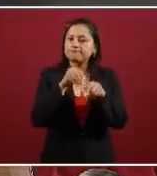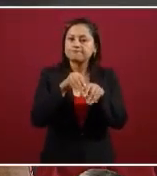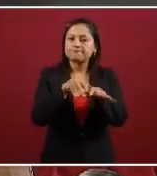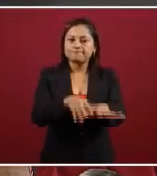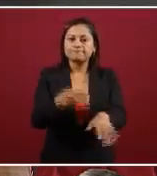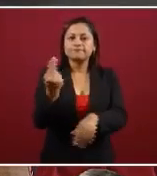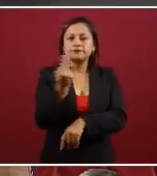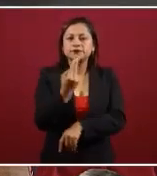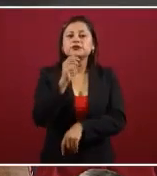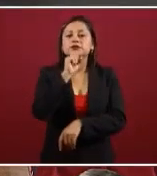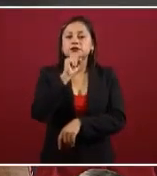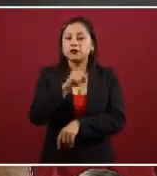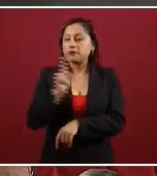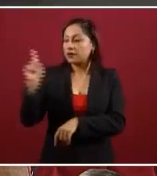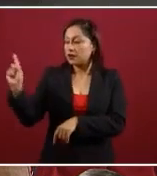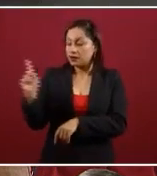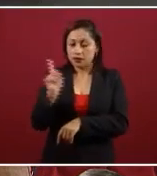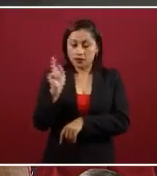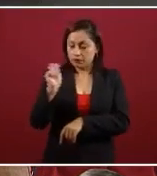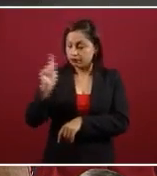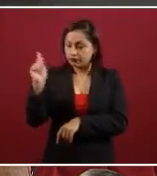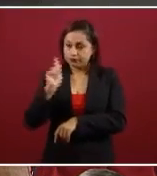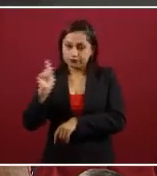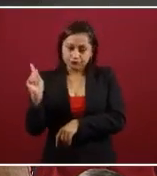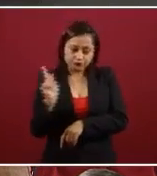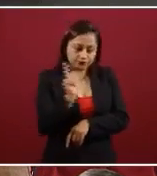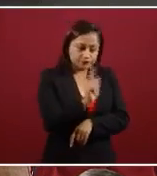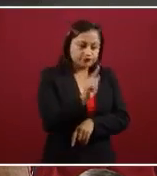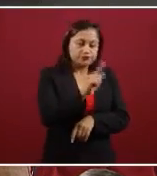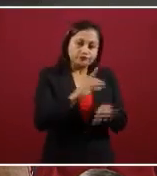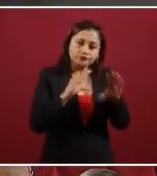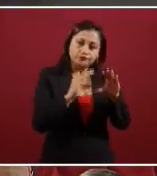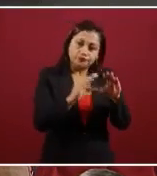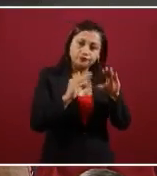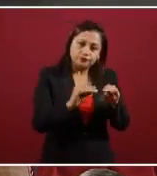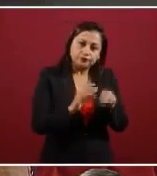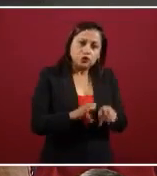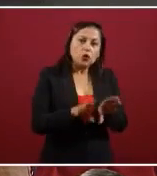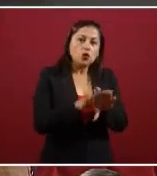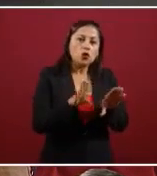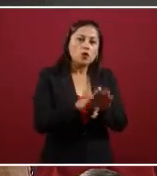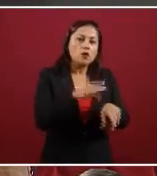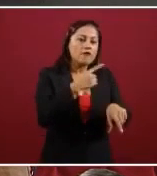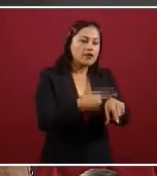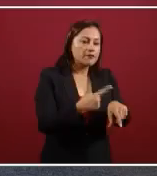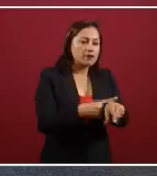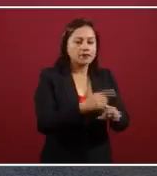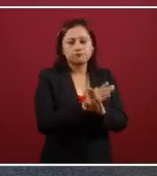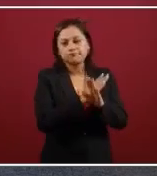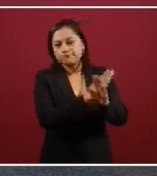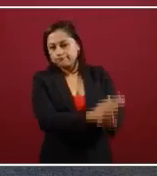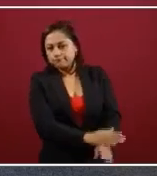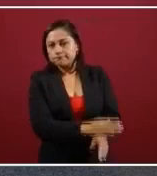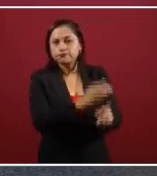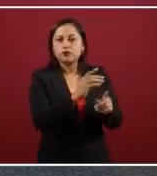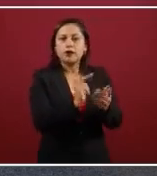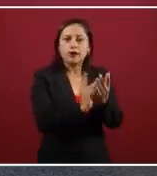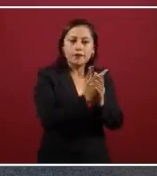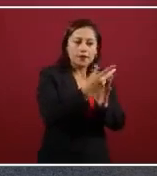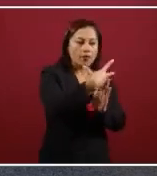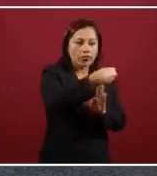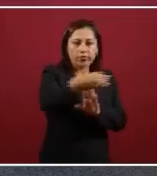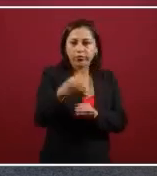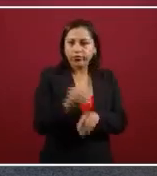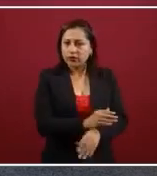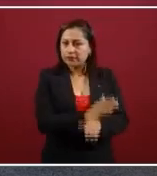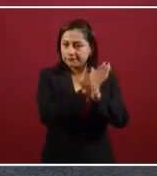a los compañeros en podas de árboles, en manejo integrado de plagas, en enfermedades. Y diseñar estrategias